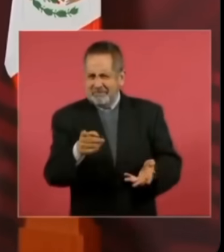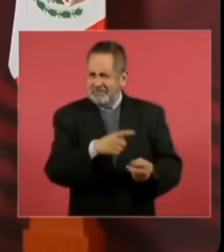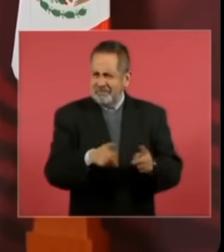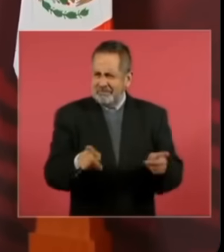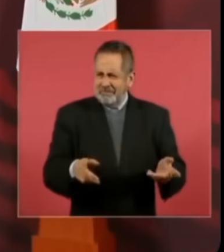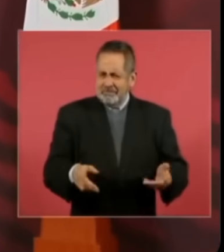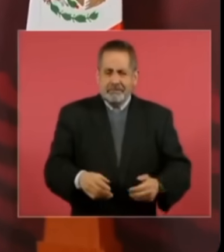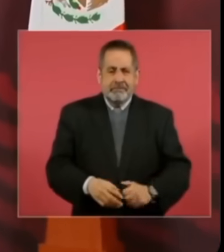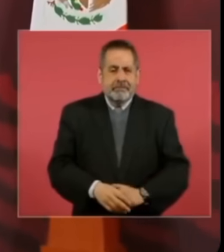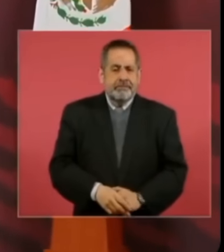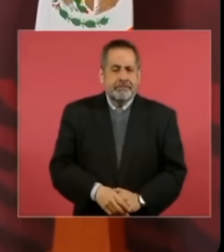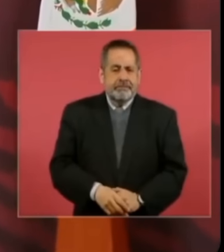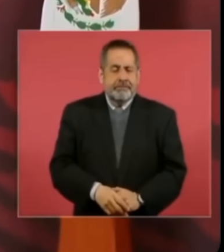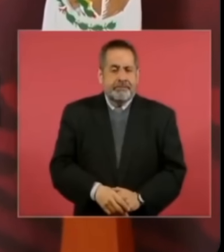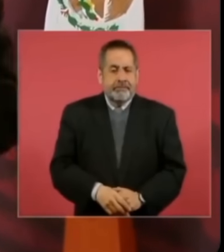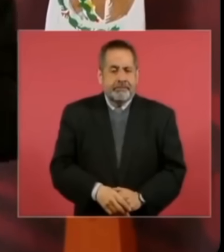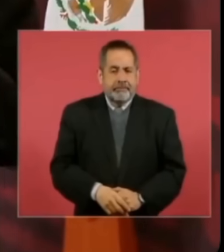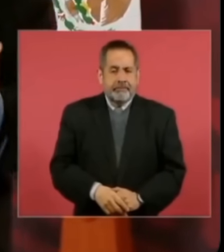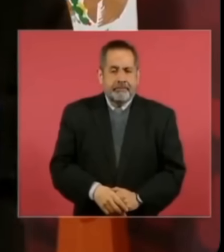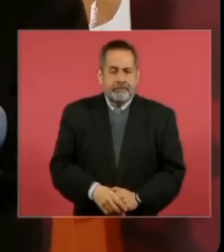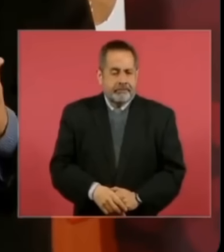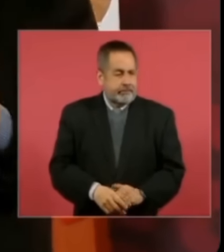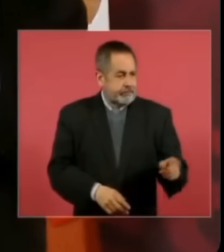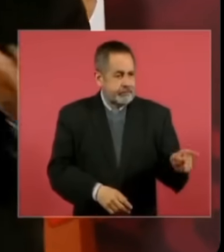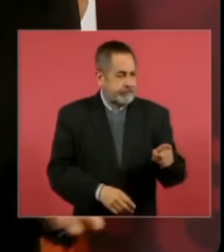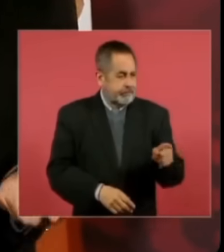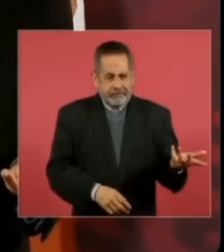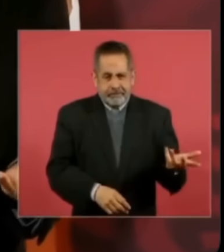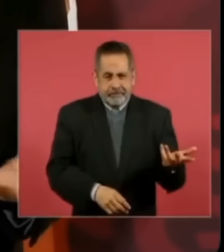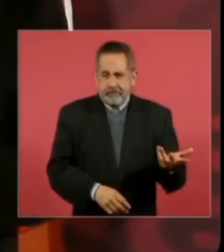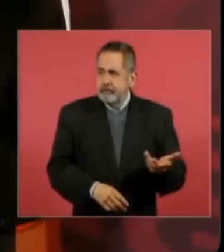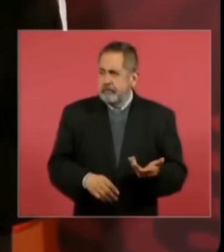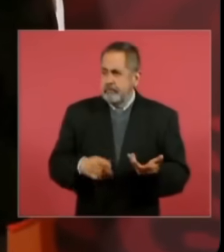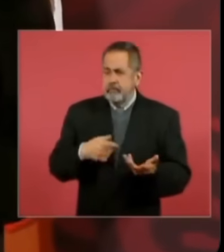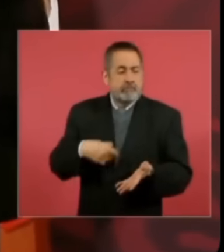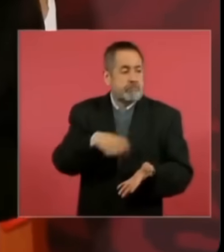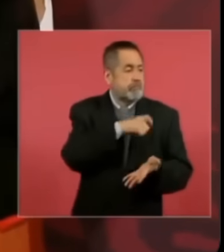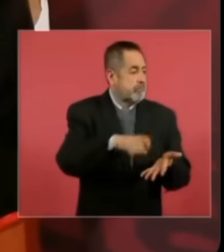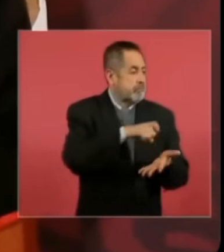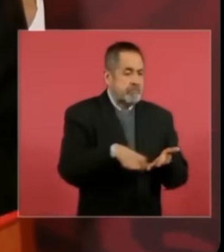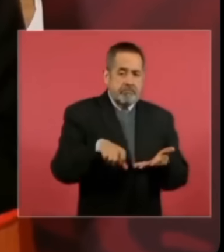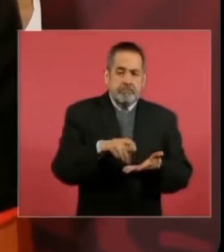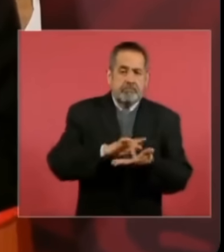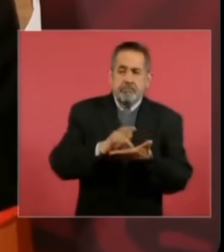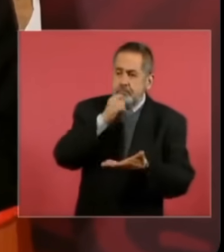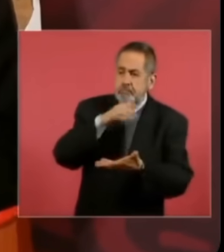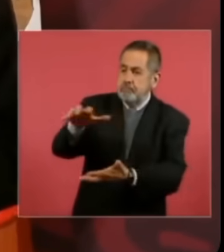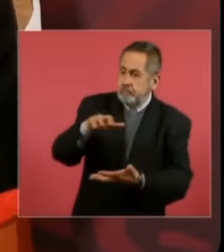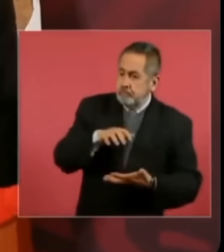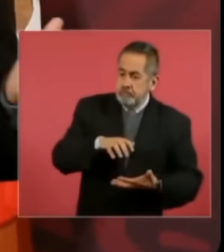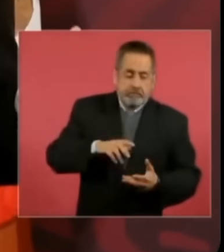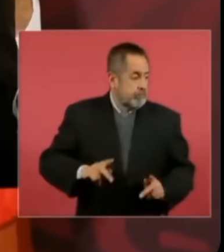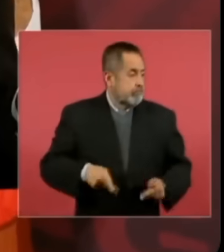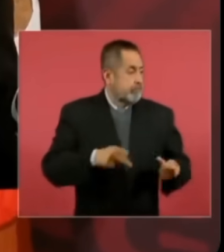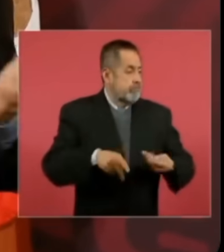Además, su hijo y yerno, jefes de Latinus e impulsores de Carlos Loret de Mola. Vamos a ir a lo que